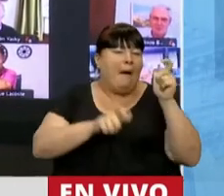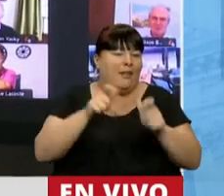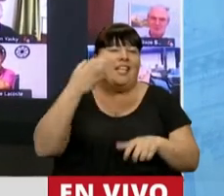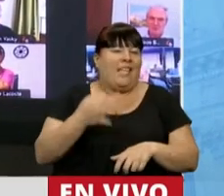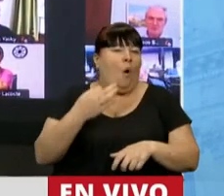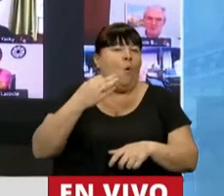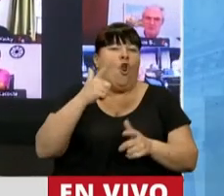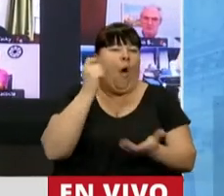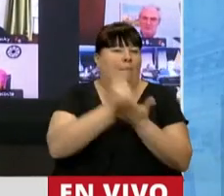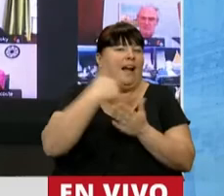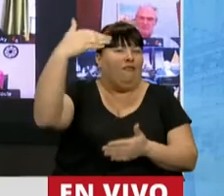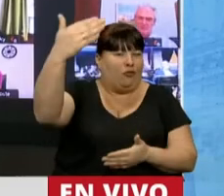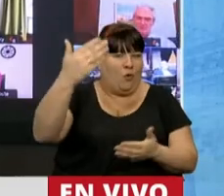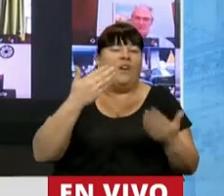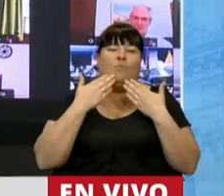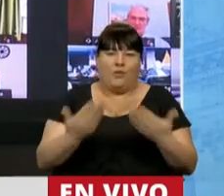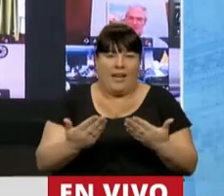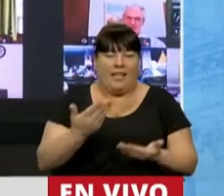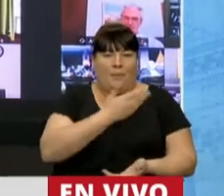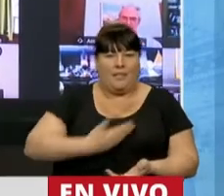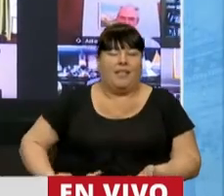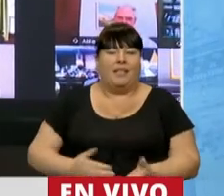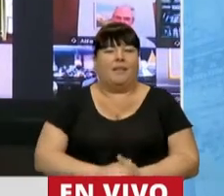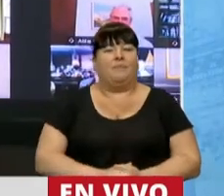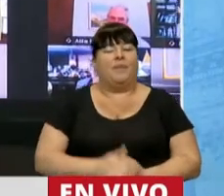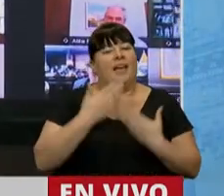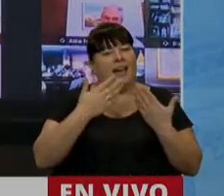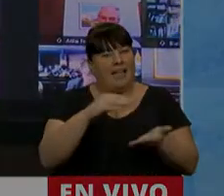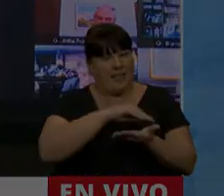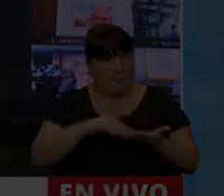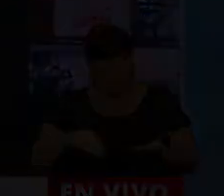seguramente no van a dejar. Muchas gracias, señor presidente. Gracias, diputada Hernández.